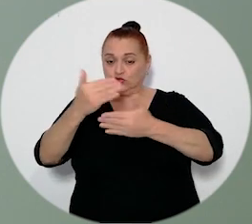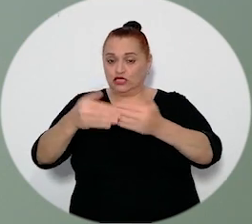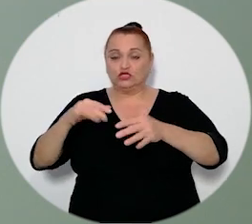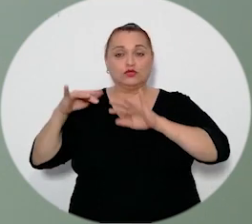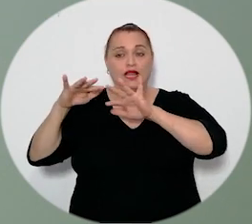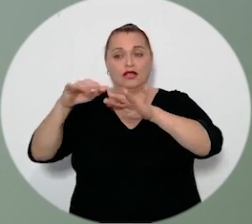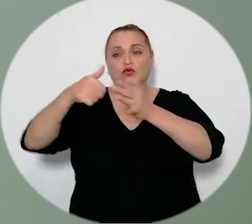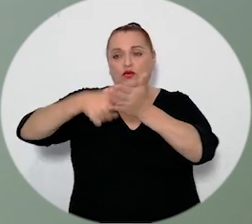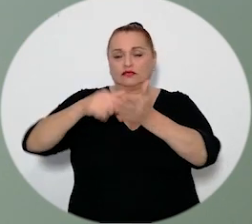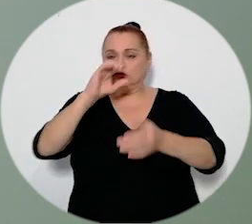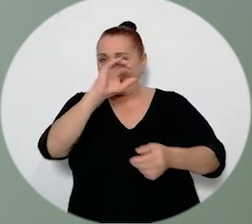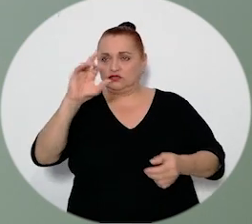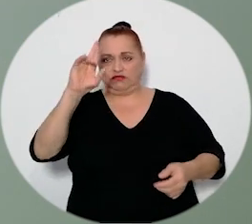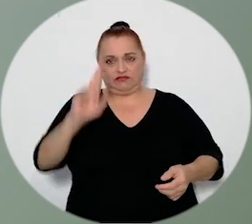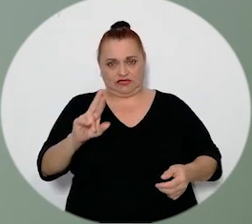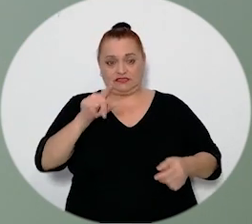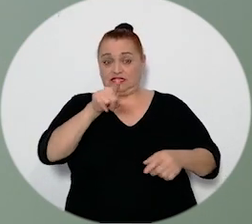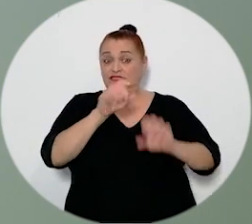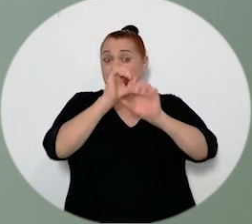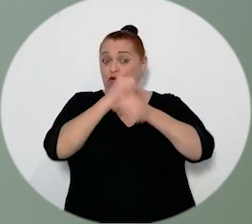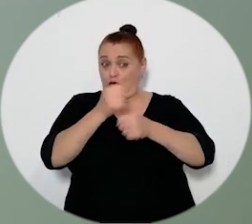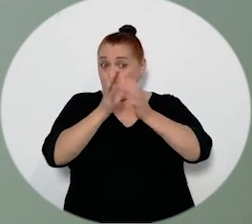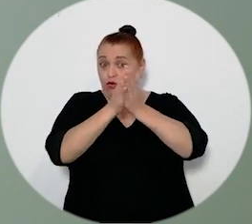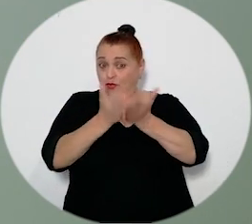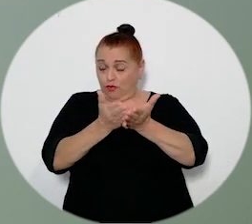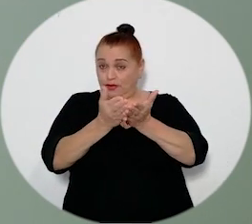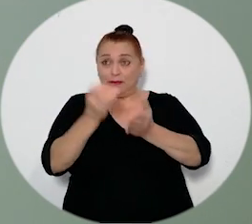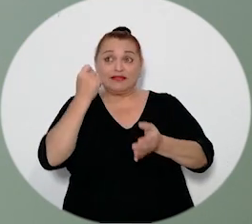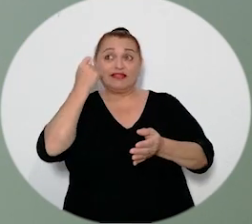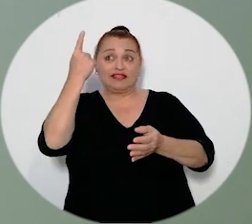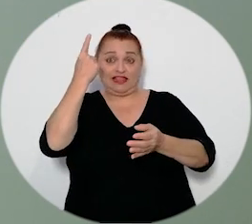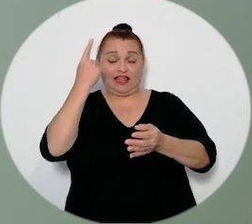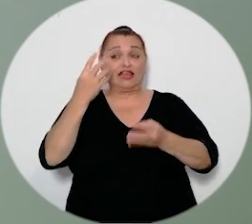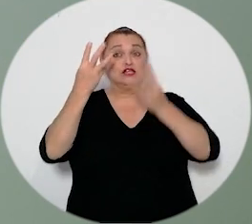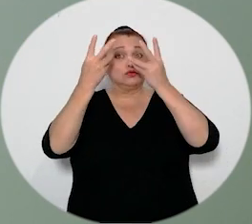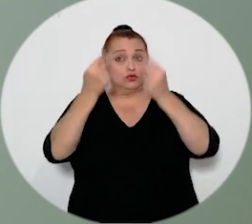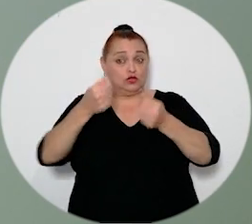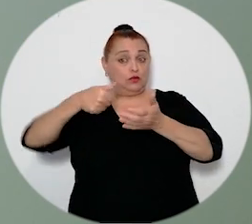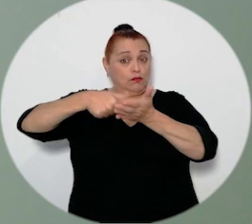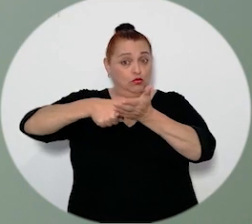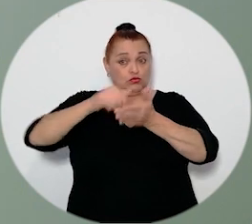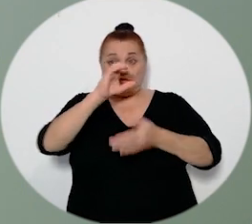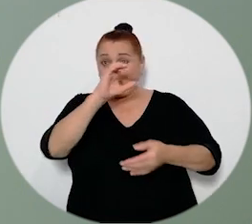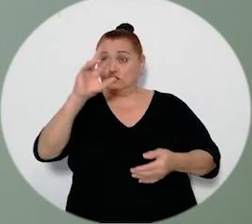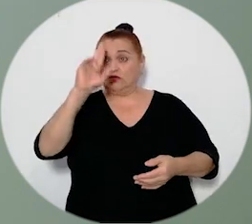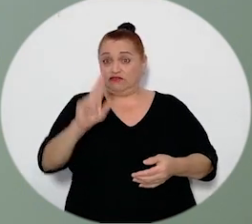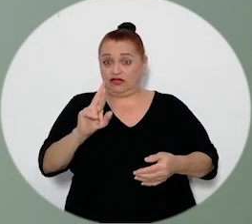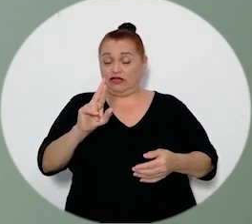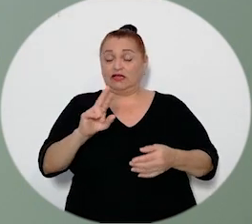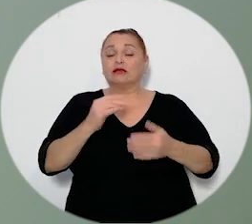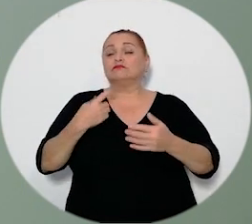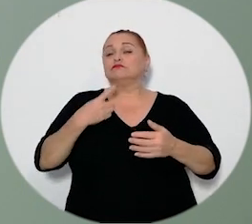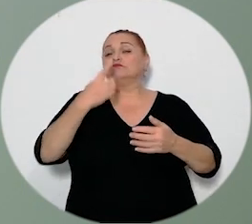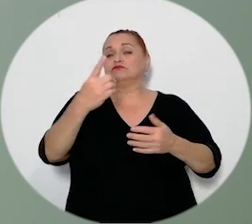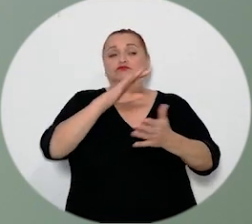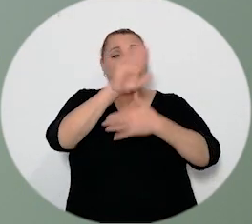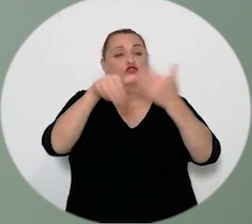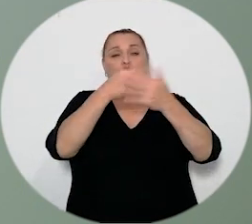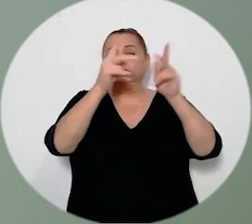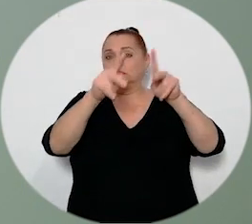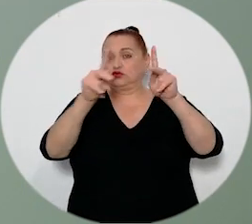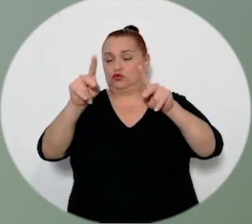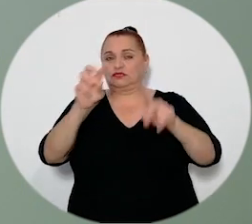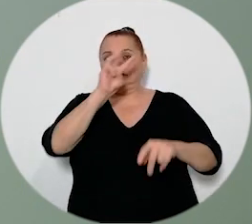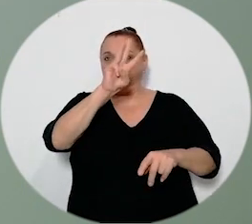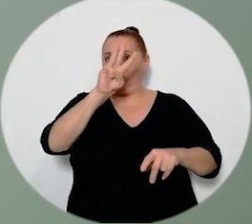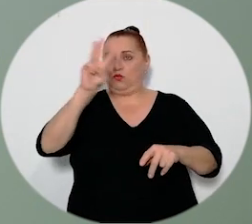costarricenses. Esta obra, denominada Para Entender el escrutinio de los votos en Costa Rica, se encuentra a disposición de toda la ciudadanía en la página web